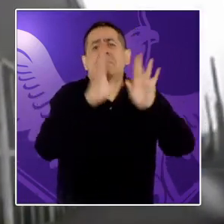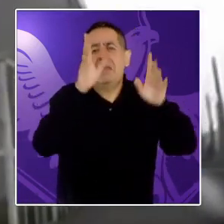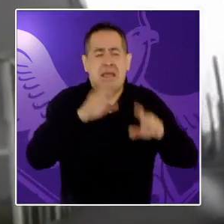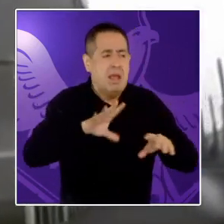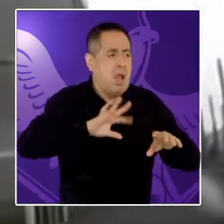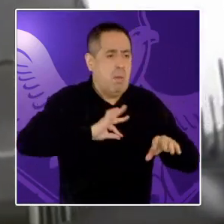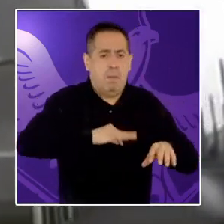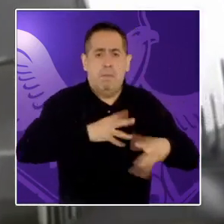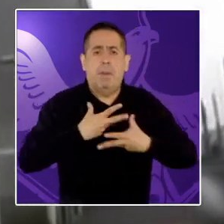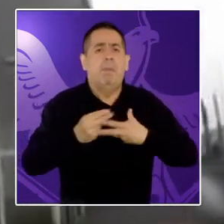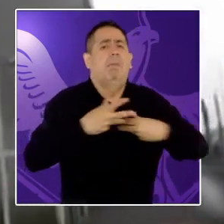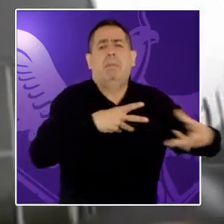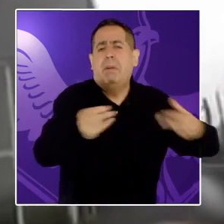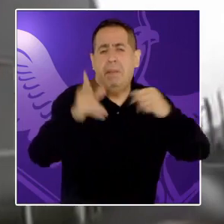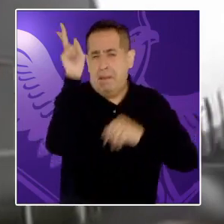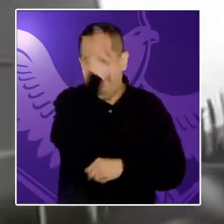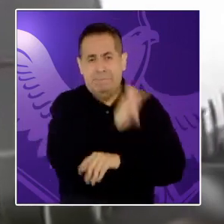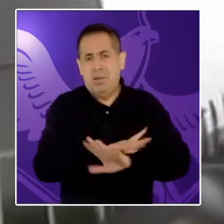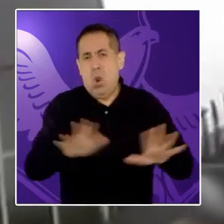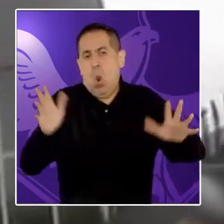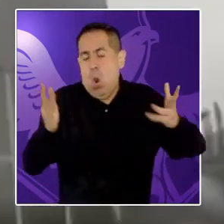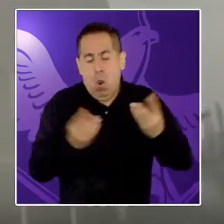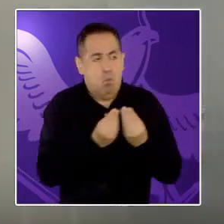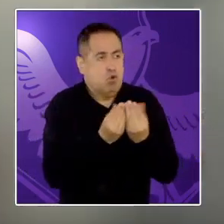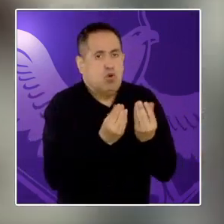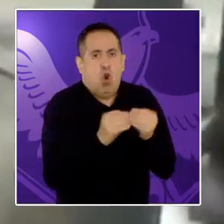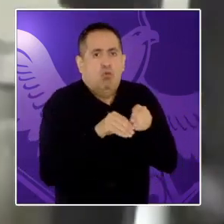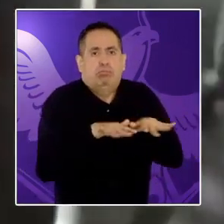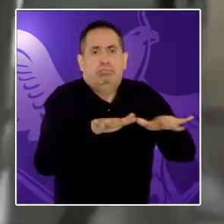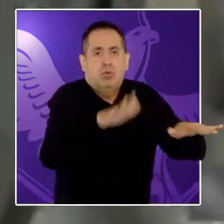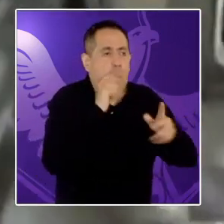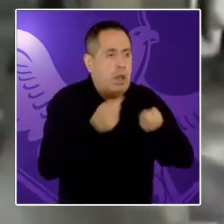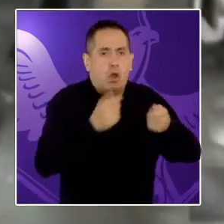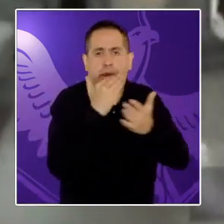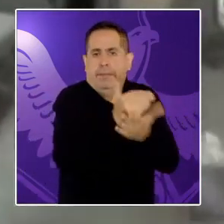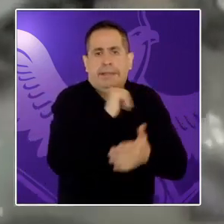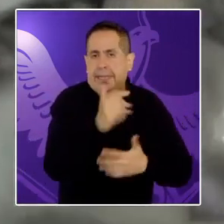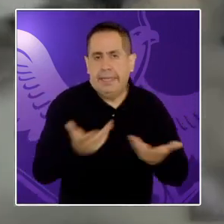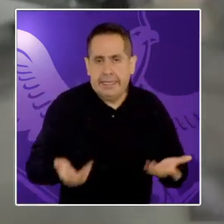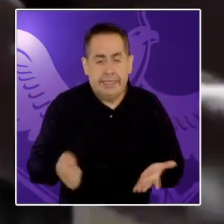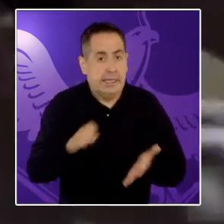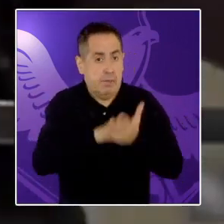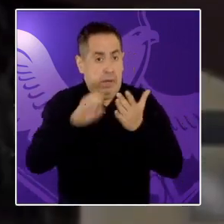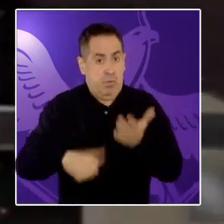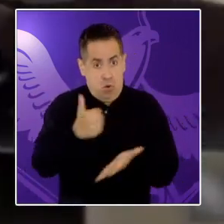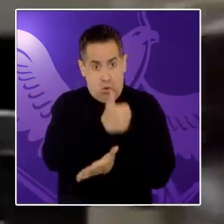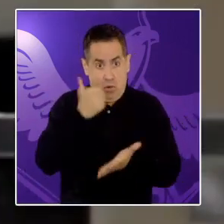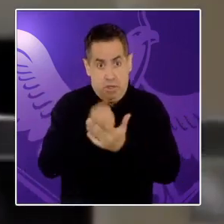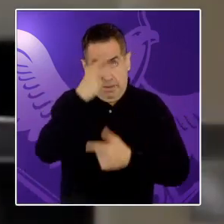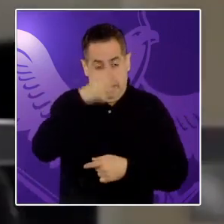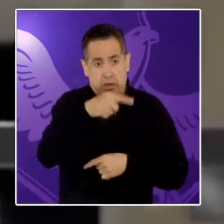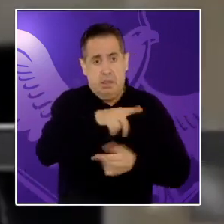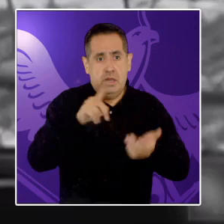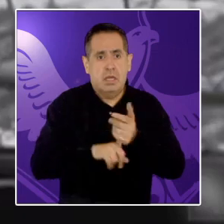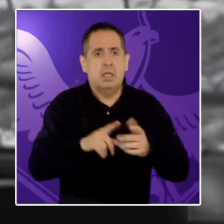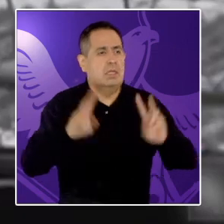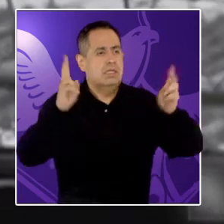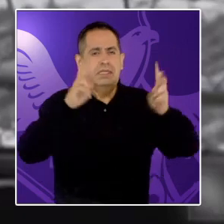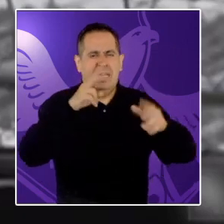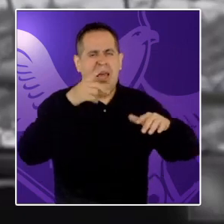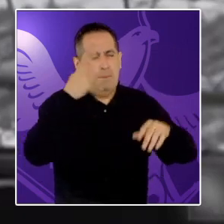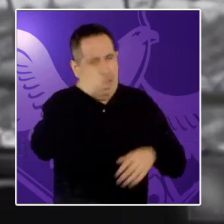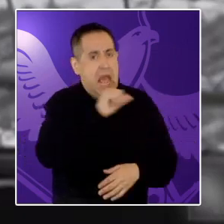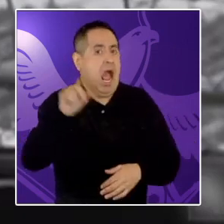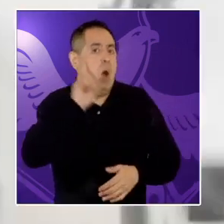en cualquier momento desencadenarse una situación de contagios que sea incontrolable. Por ejemplo, en la Ciudad de